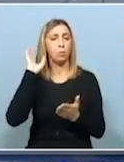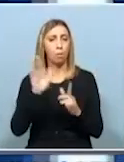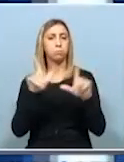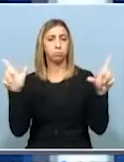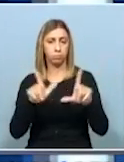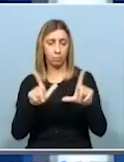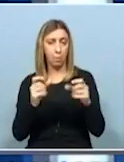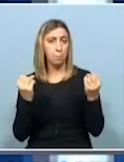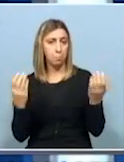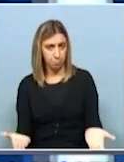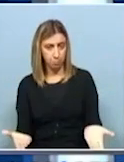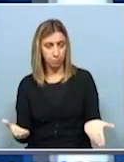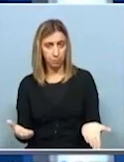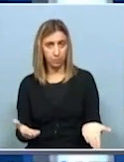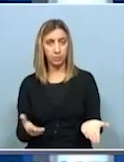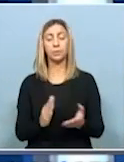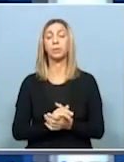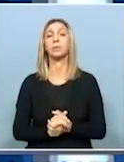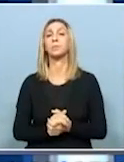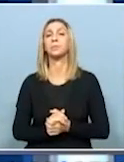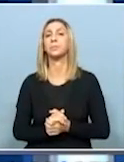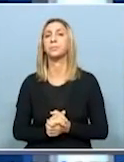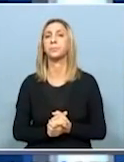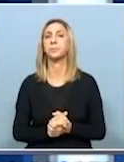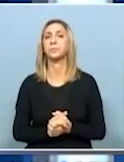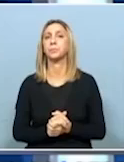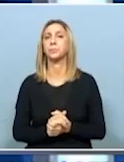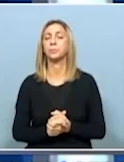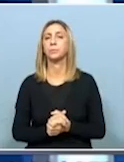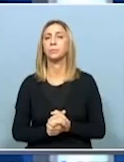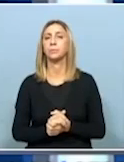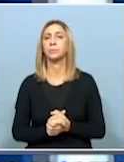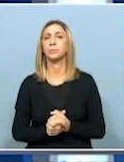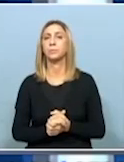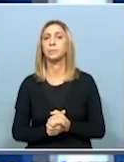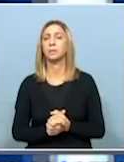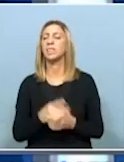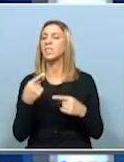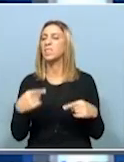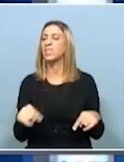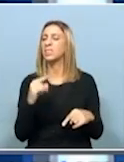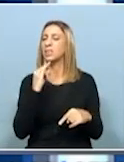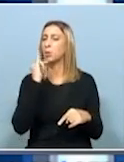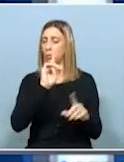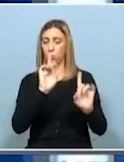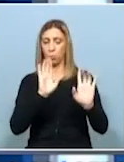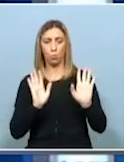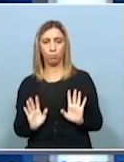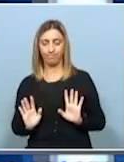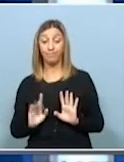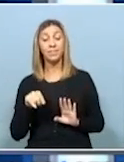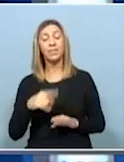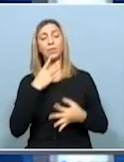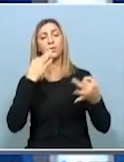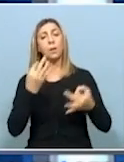porque no han hecho eco de este de este de esta distorsión Y eso es